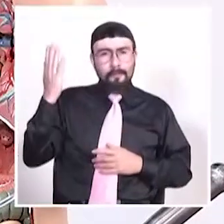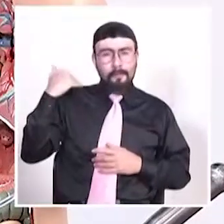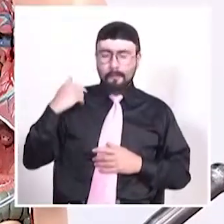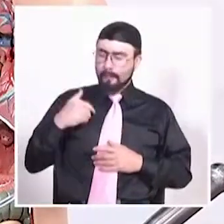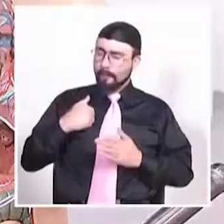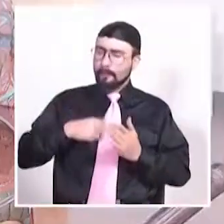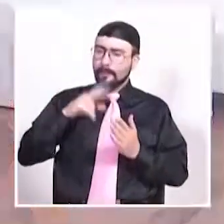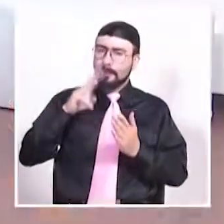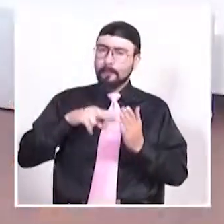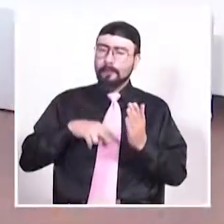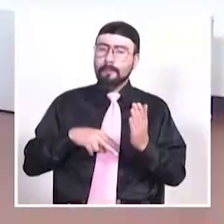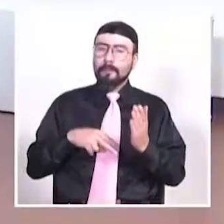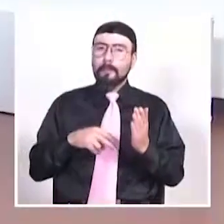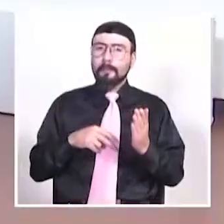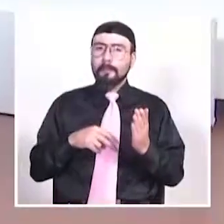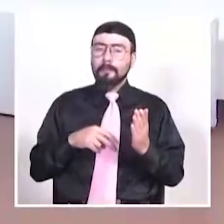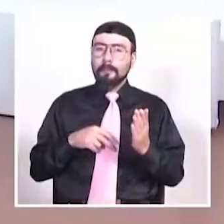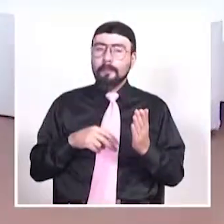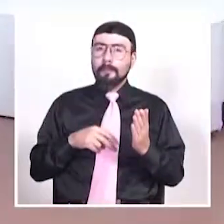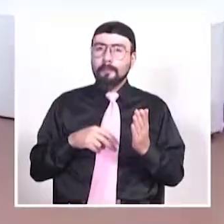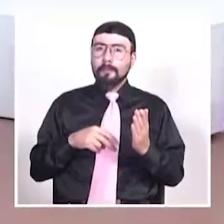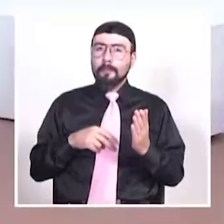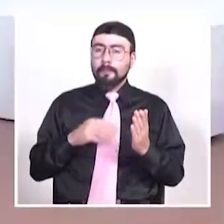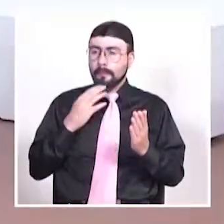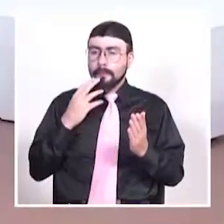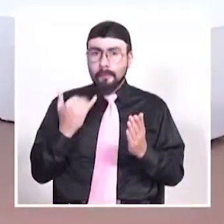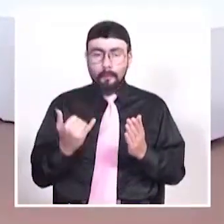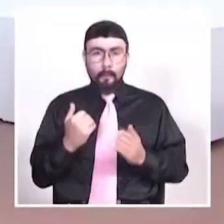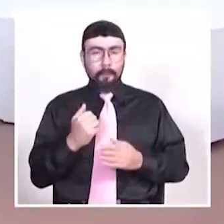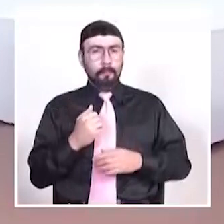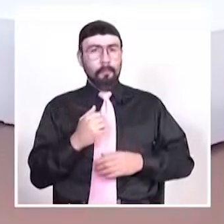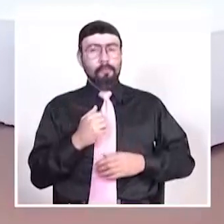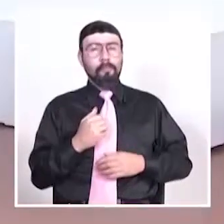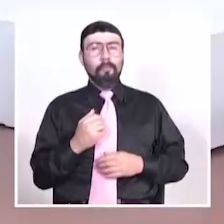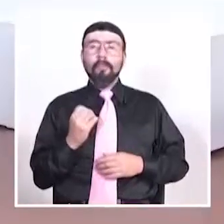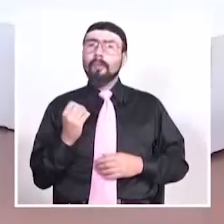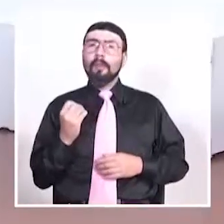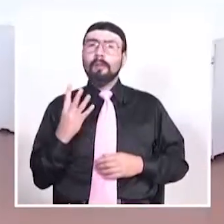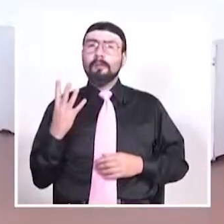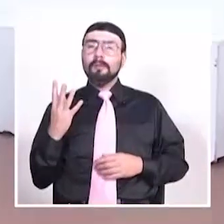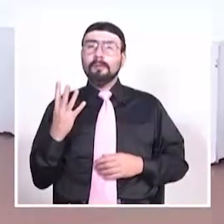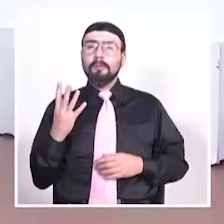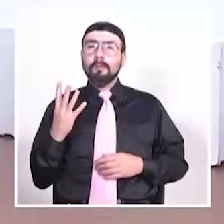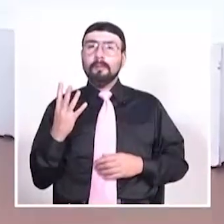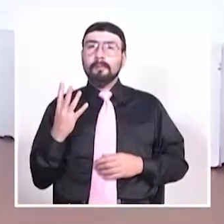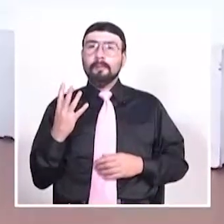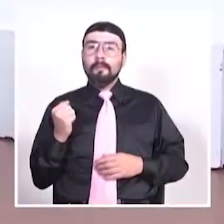leía que el tamaño, la distancia,